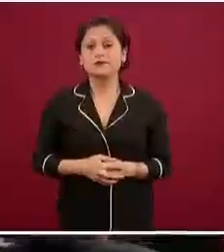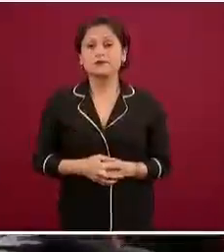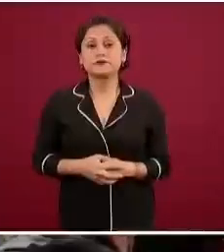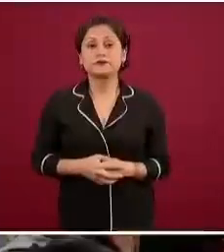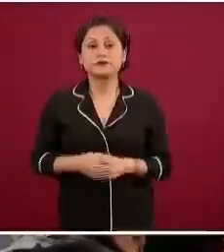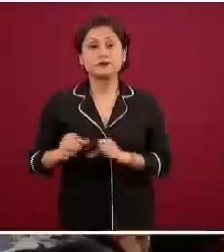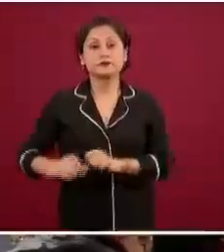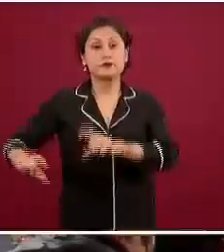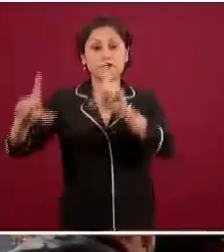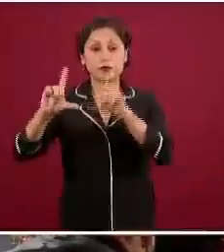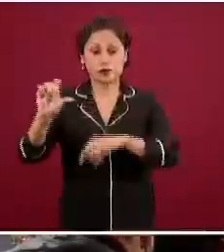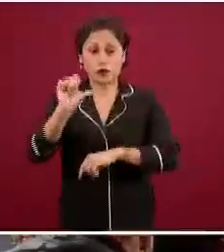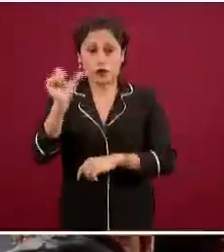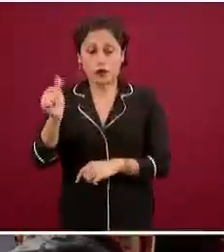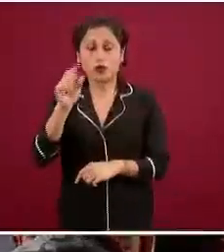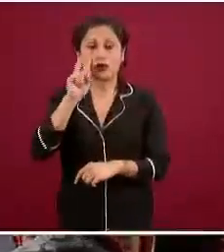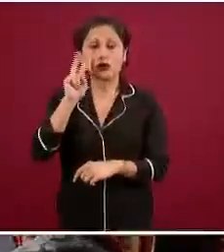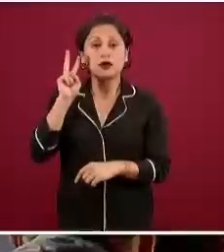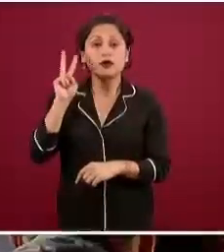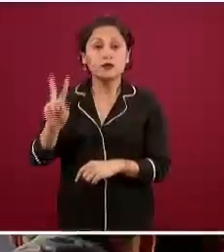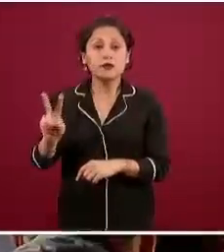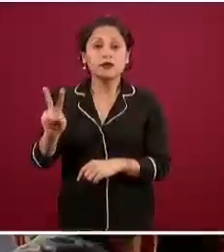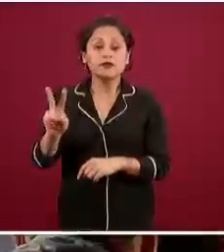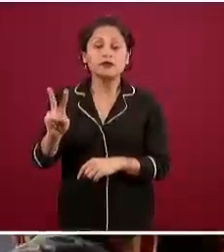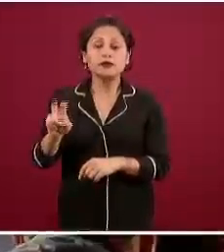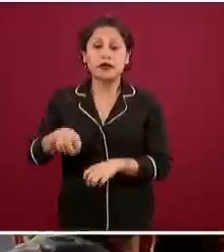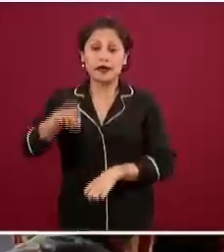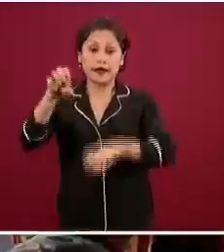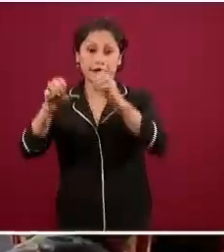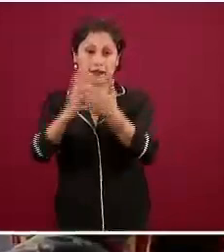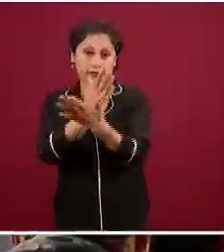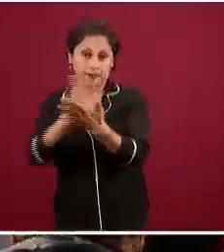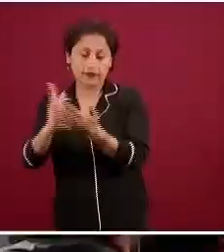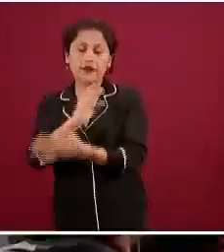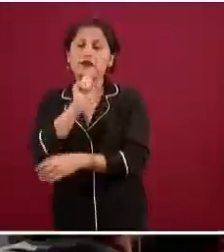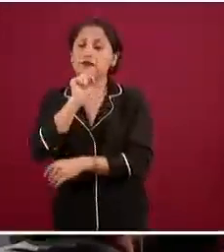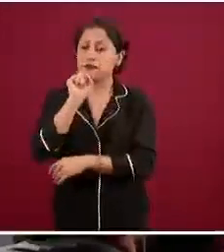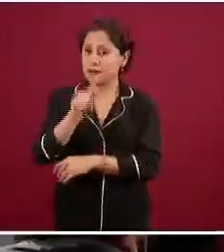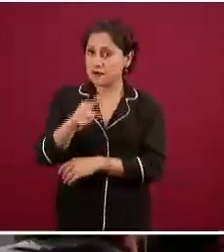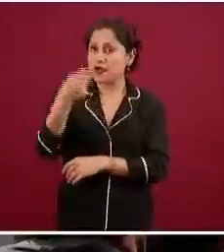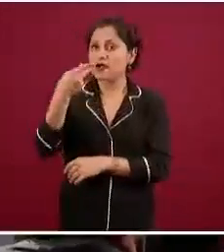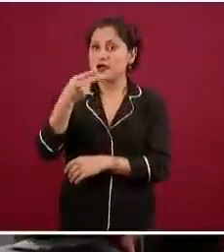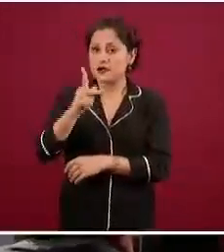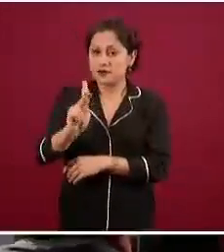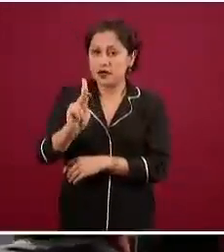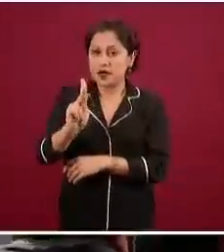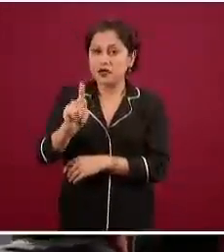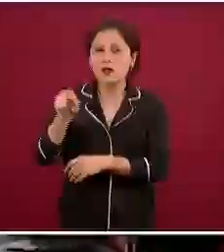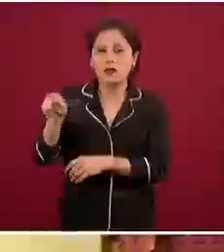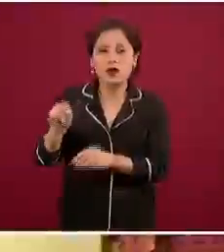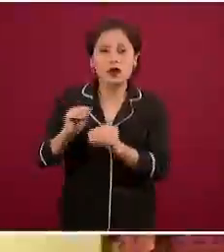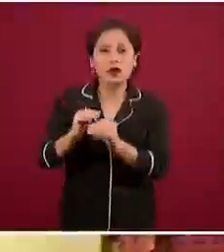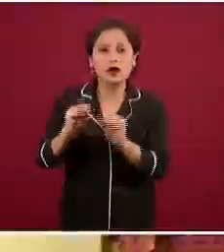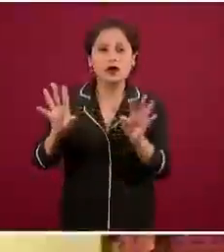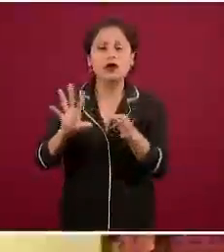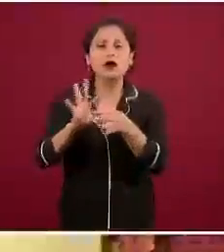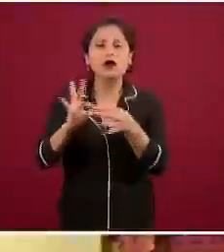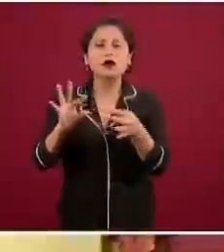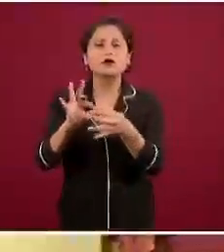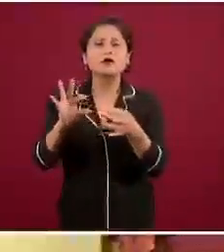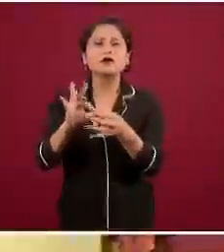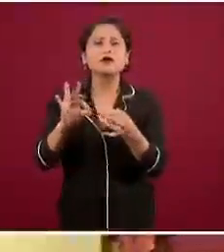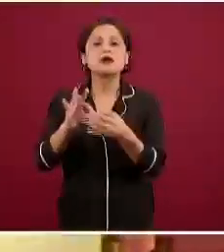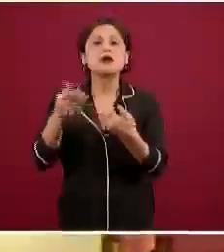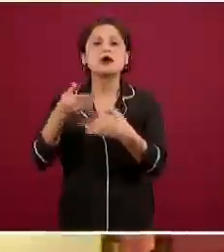siguiente diapositiva vemos también la distribución por grupo de edad, pero ahora viendo quiénes tuvieron que ser hospitalizados